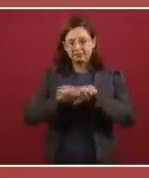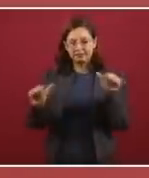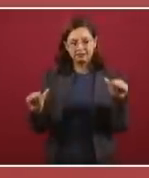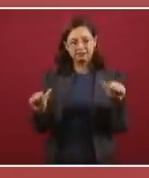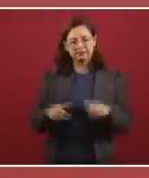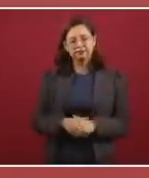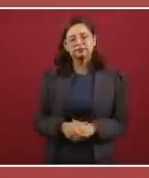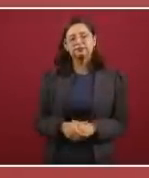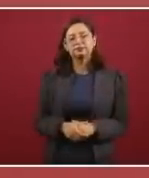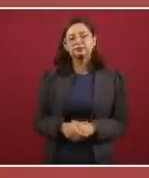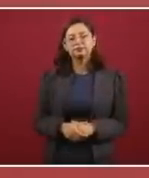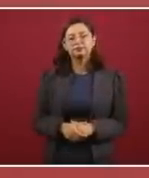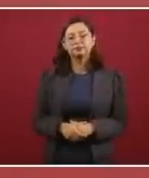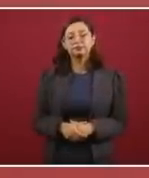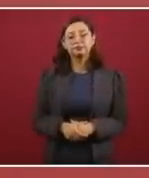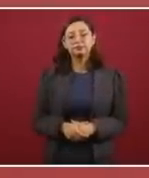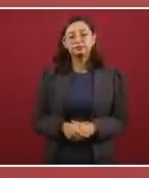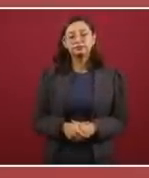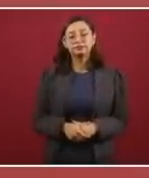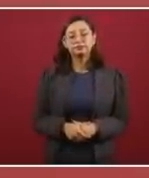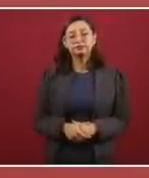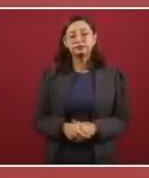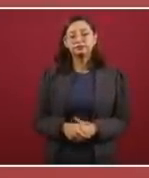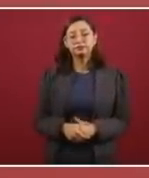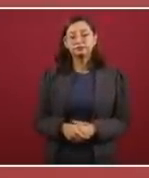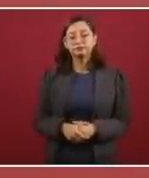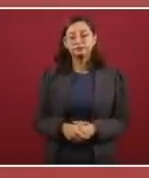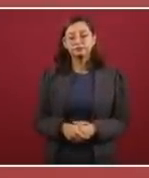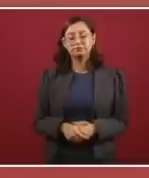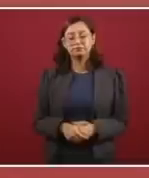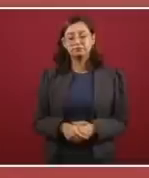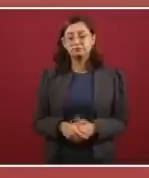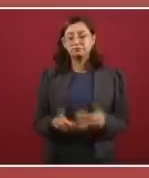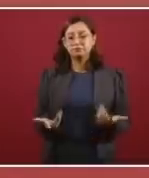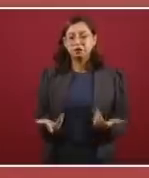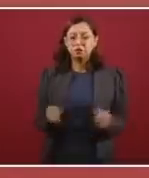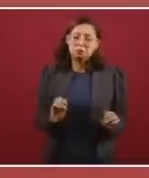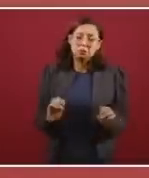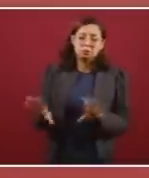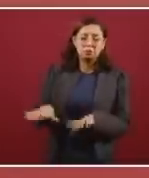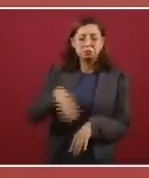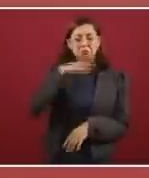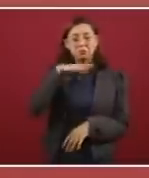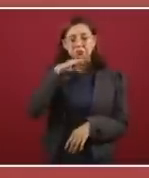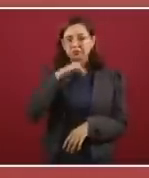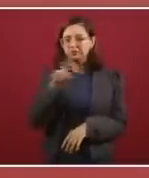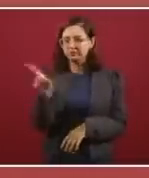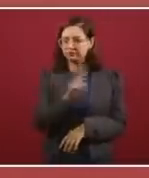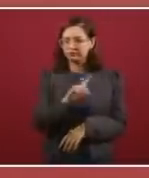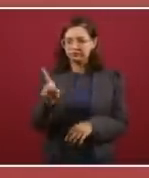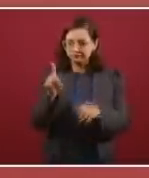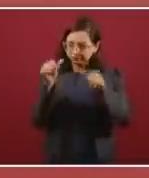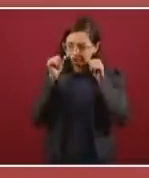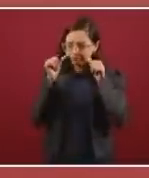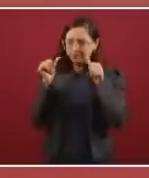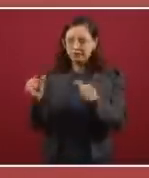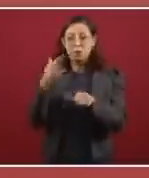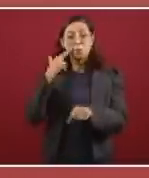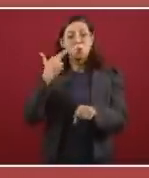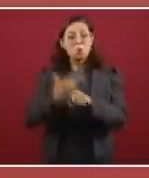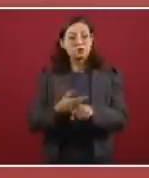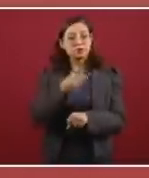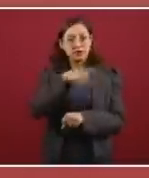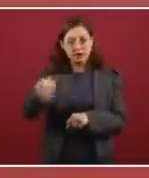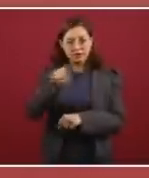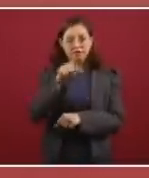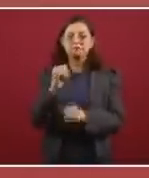Entonces, eso no se va a tolerar. Entonces, las instancias correspondientes investigan